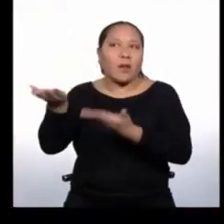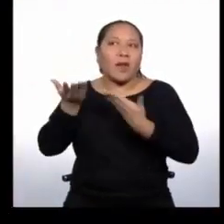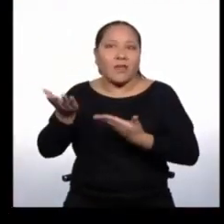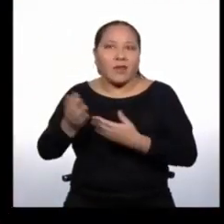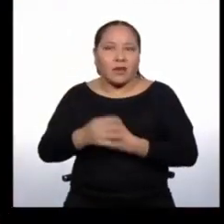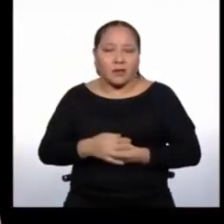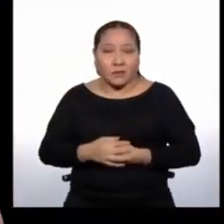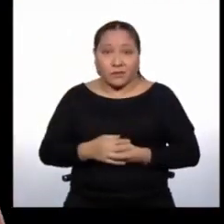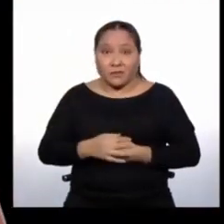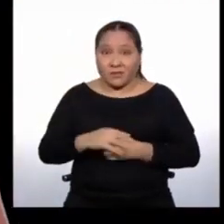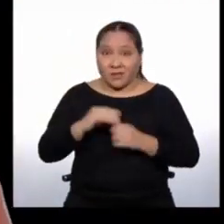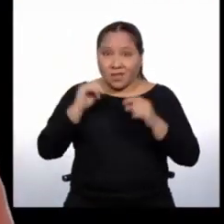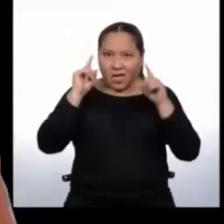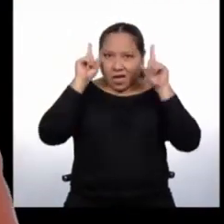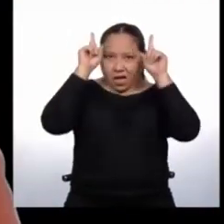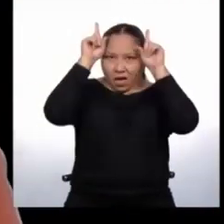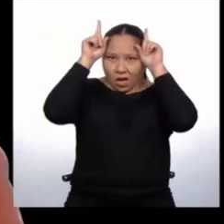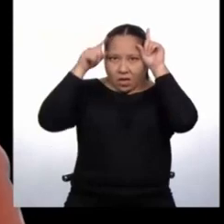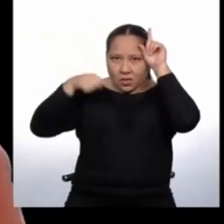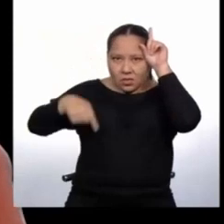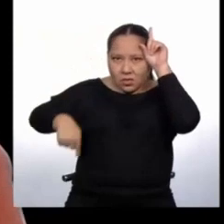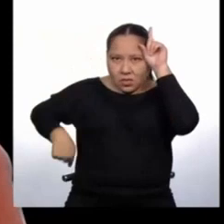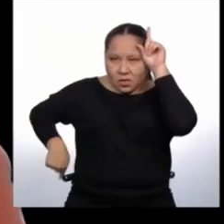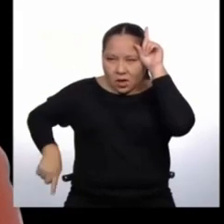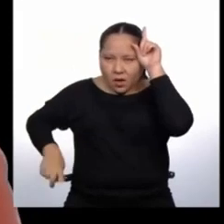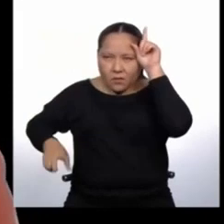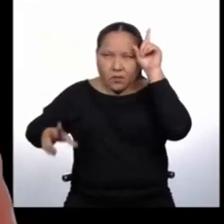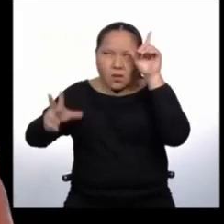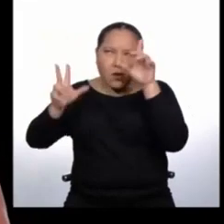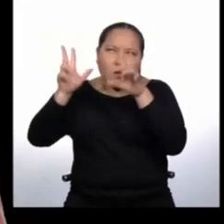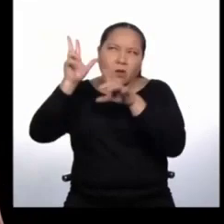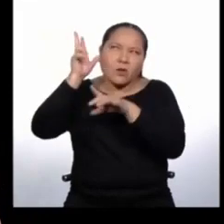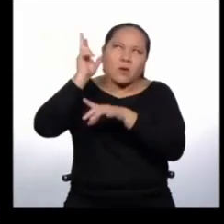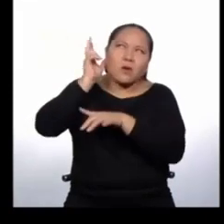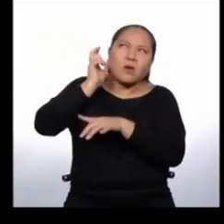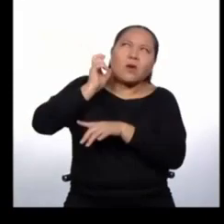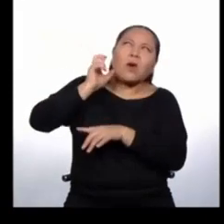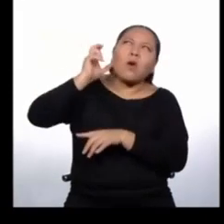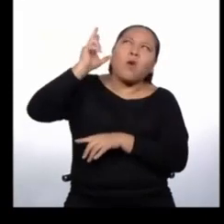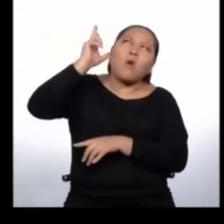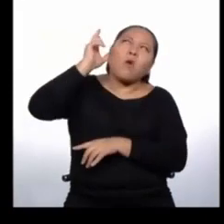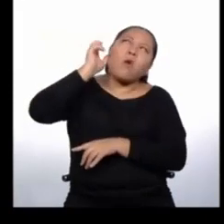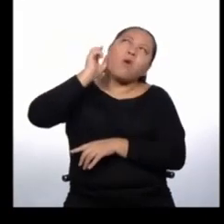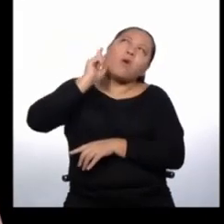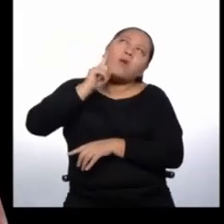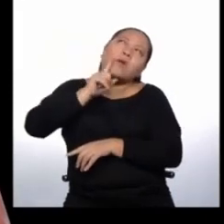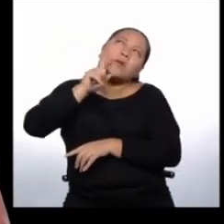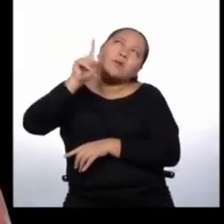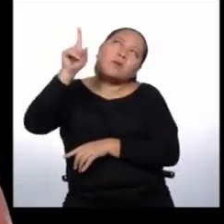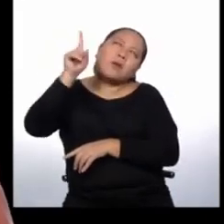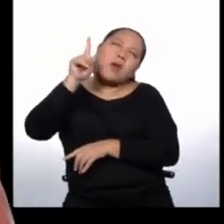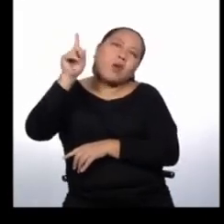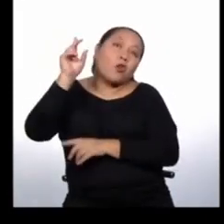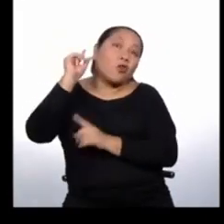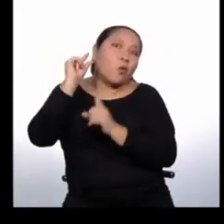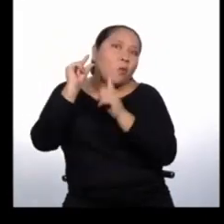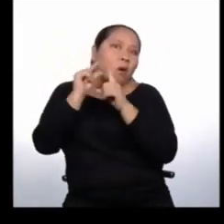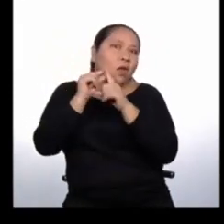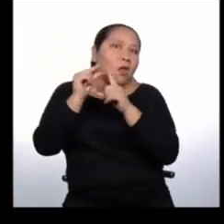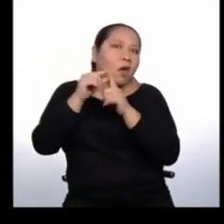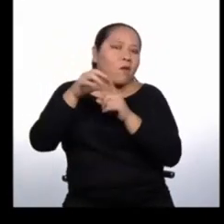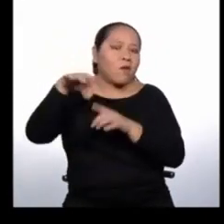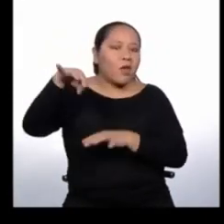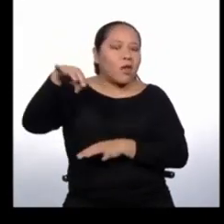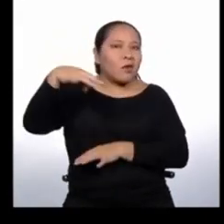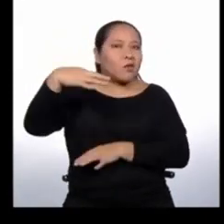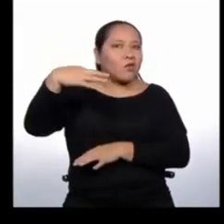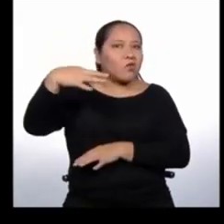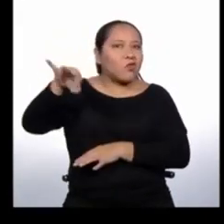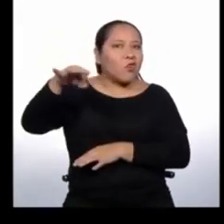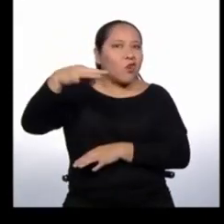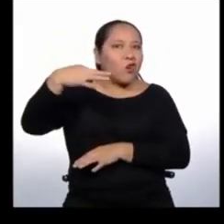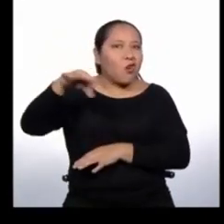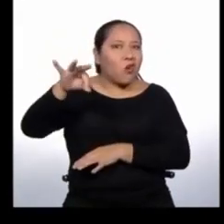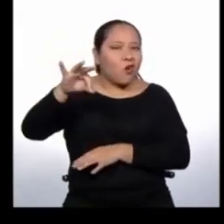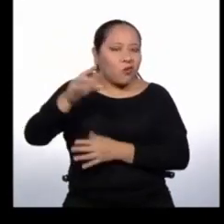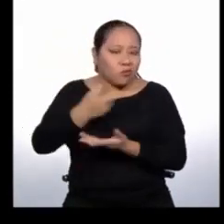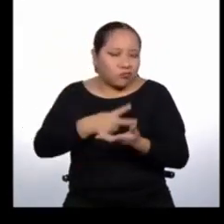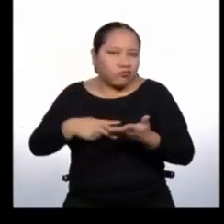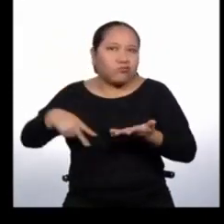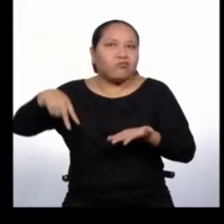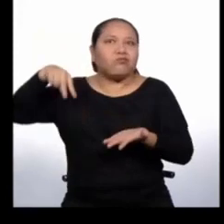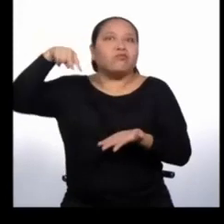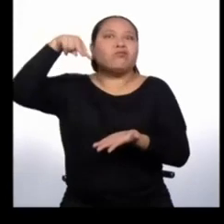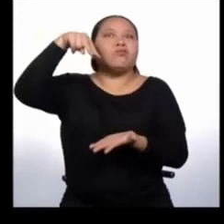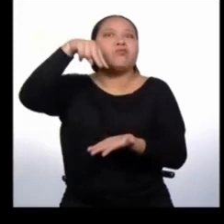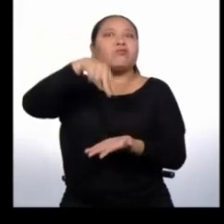Satanás, que desde los antros más profundos del infierno había escuchado las palabras del humano, tocó la campanilla y al reclamo se